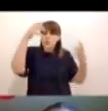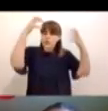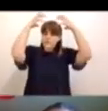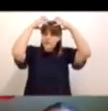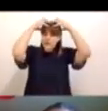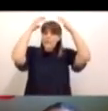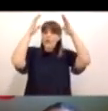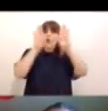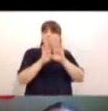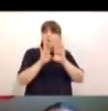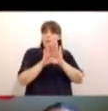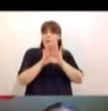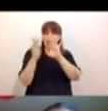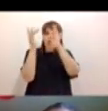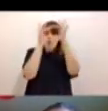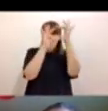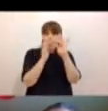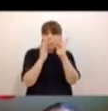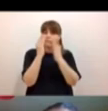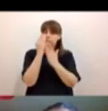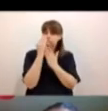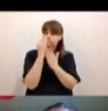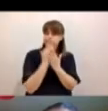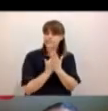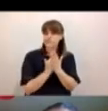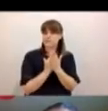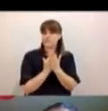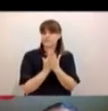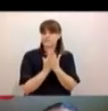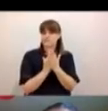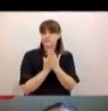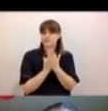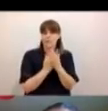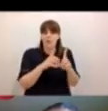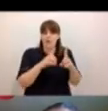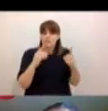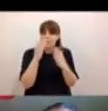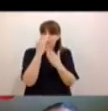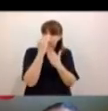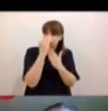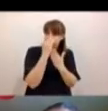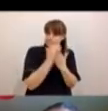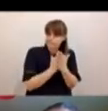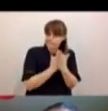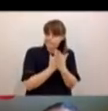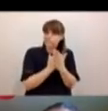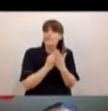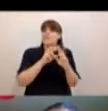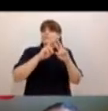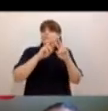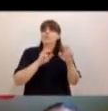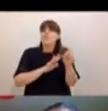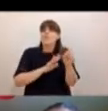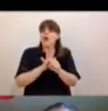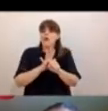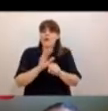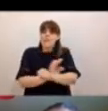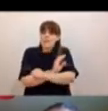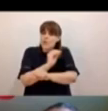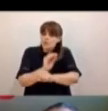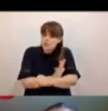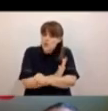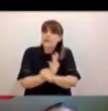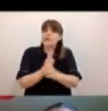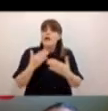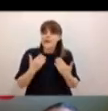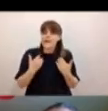desarrollada y conectada las áreas del cerebro que tienen que ver con la regulación emocional y con la comprensión de los sentimientos